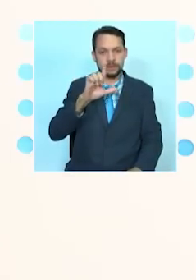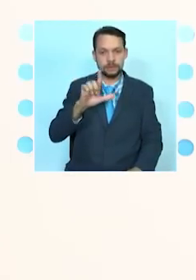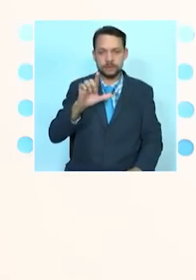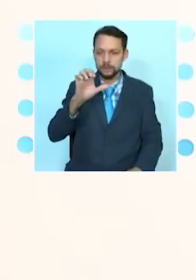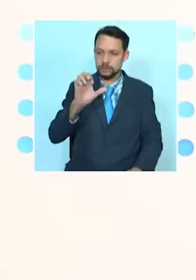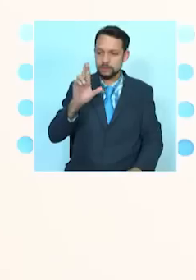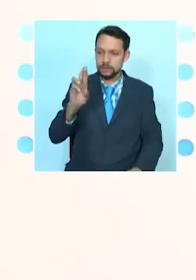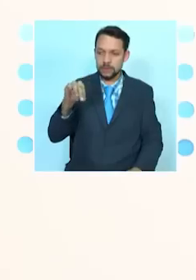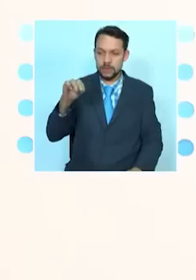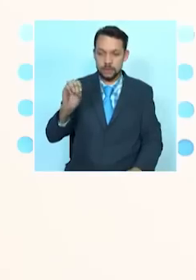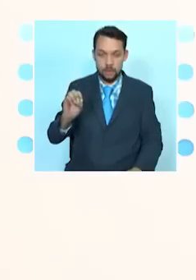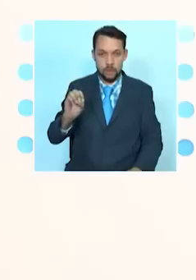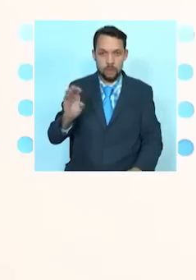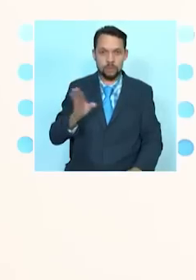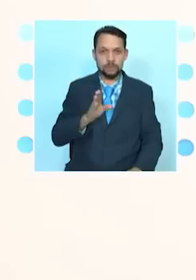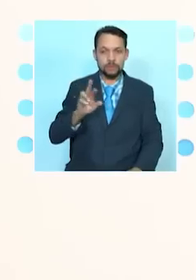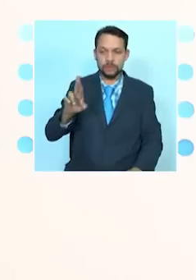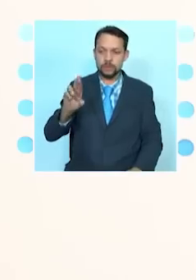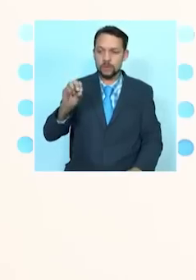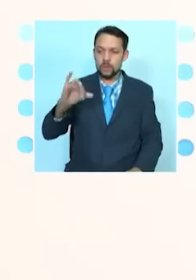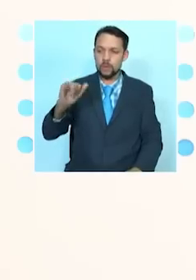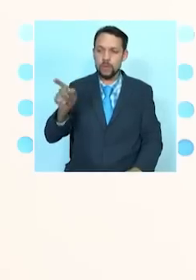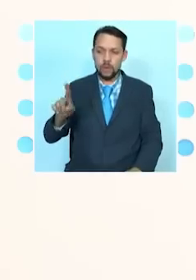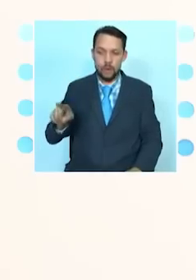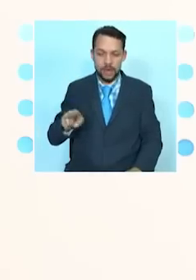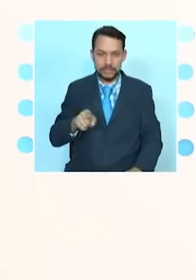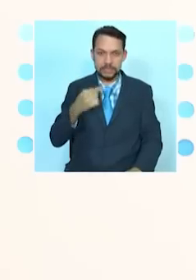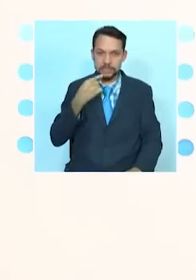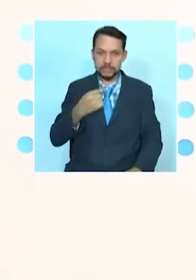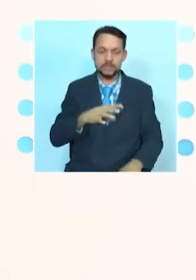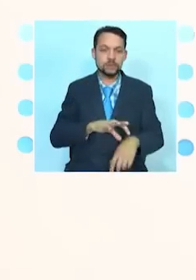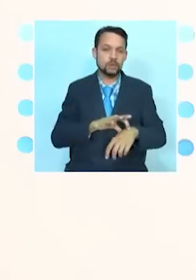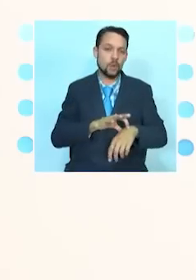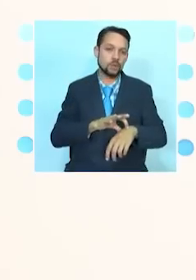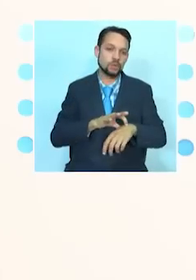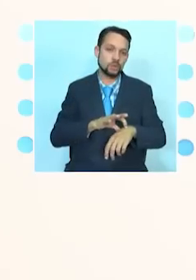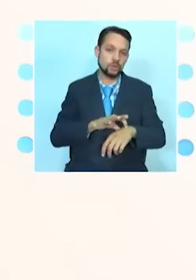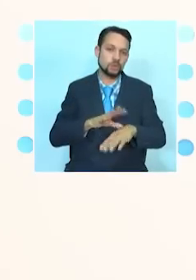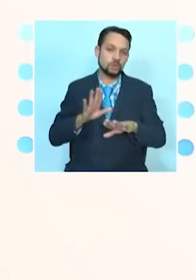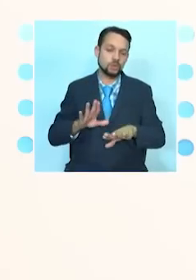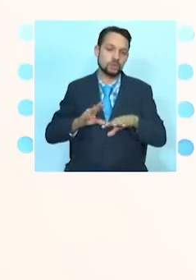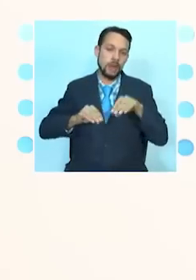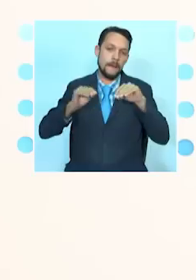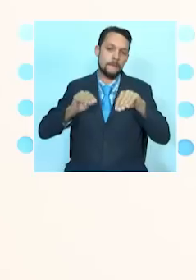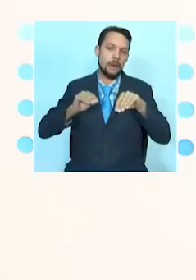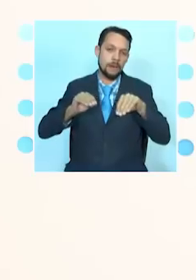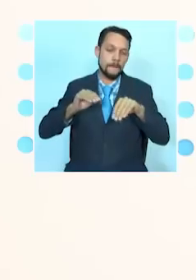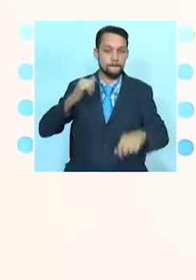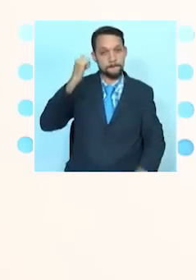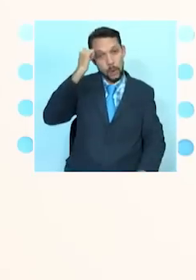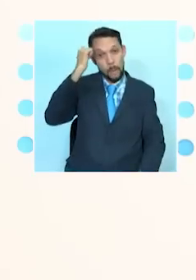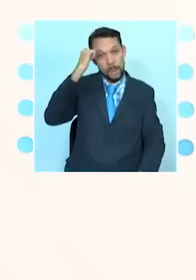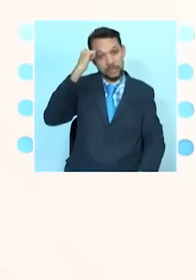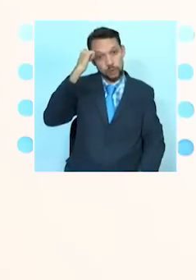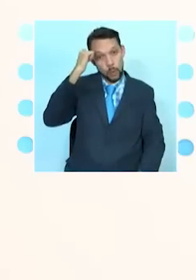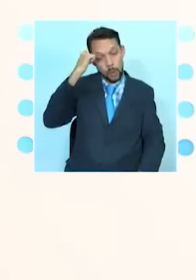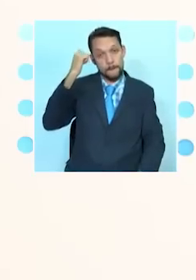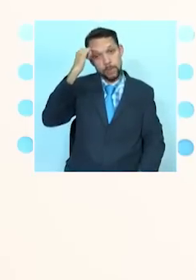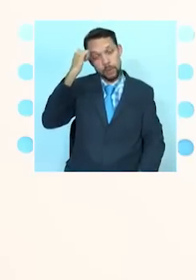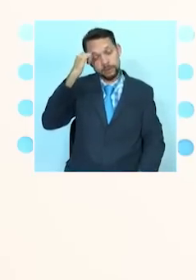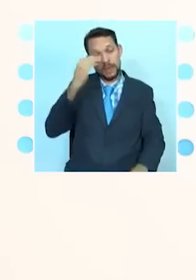él Es doctor en educación el Es doctor en educación él es